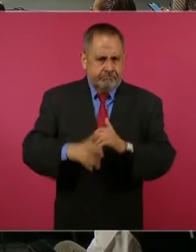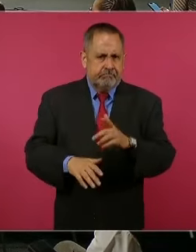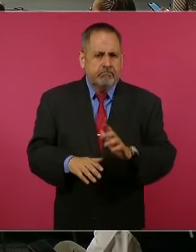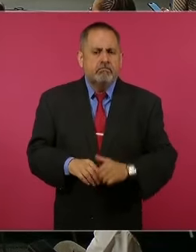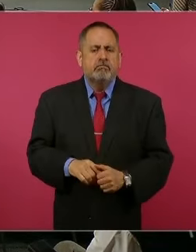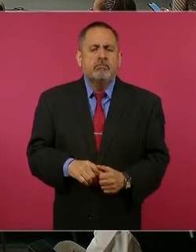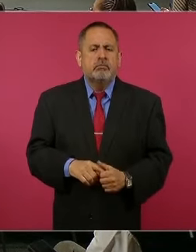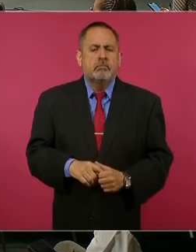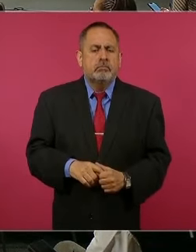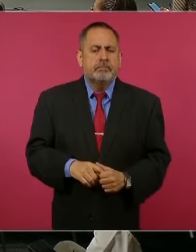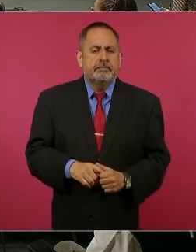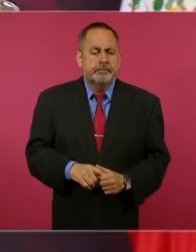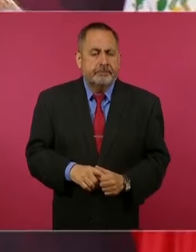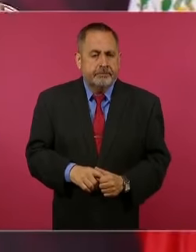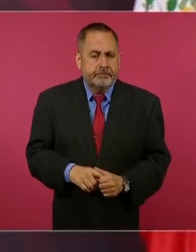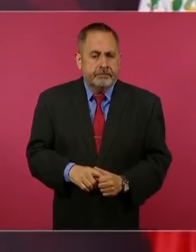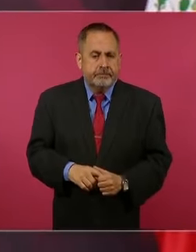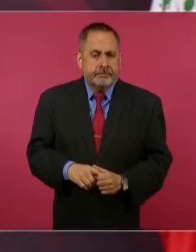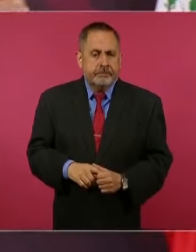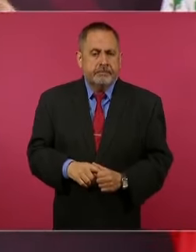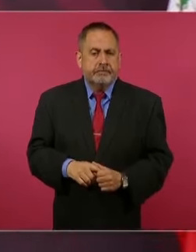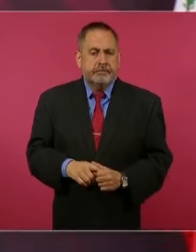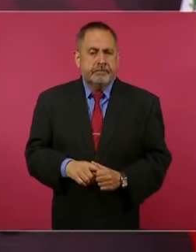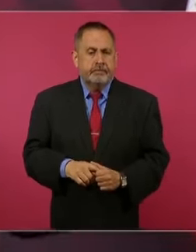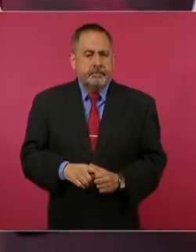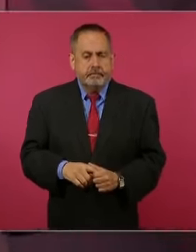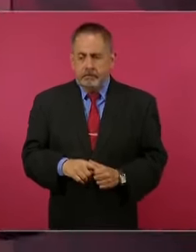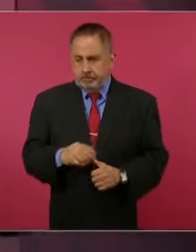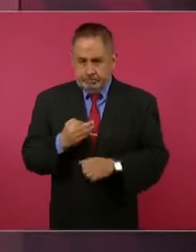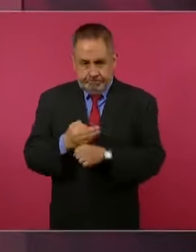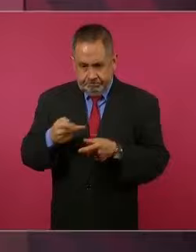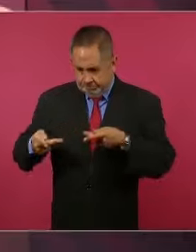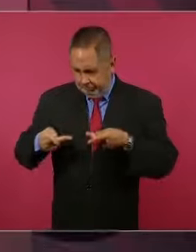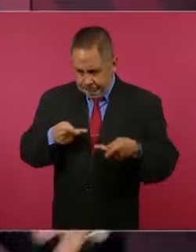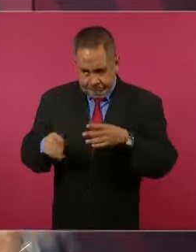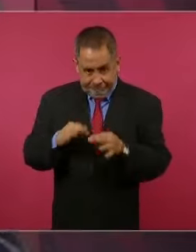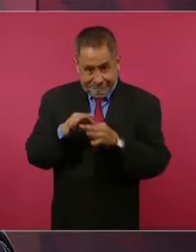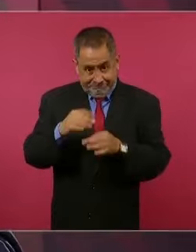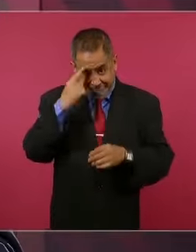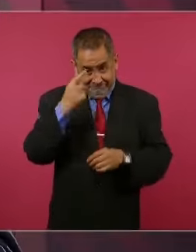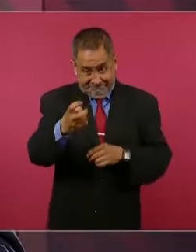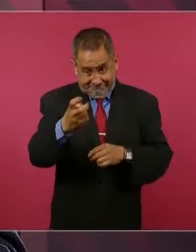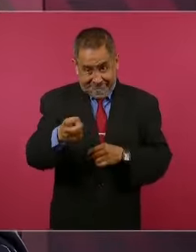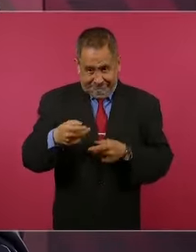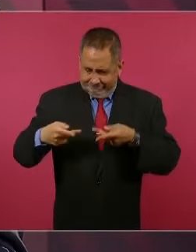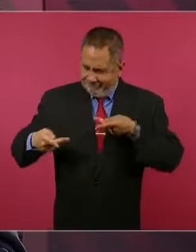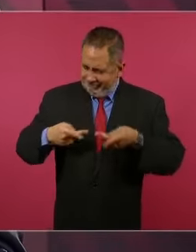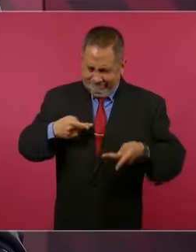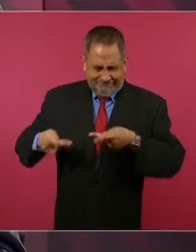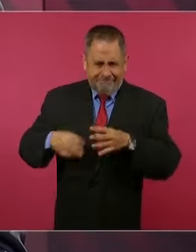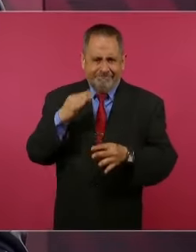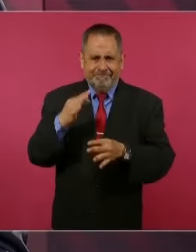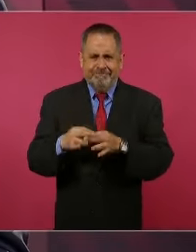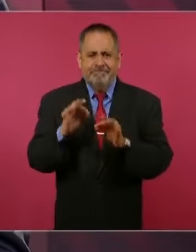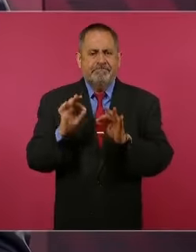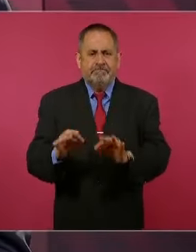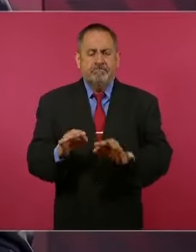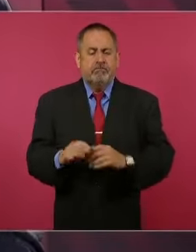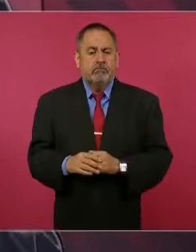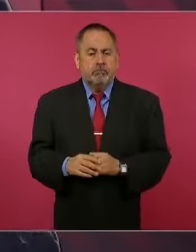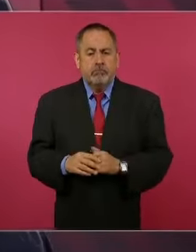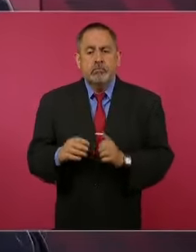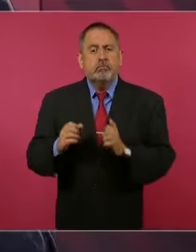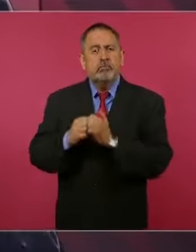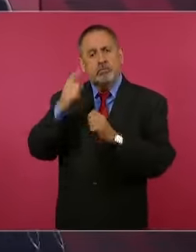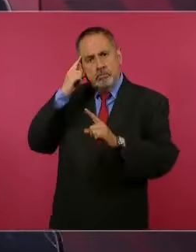29 porque eh nos estamos preparando para esto eh con